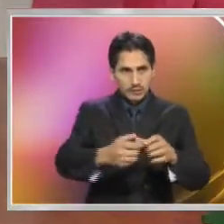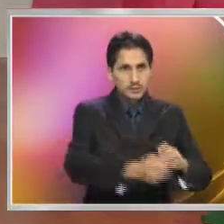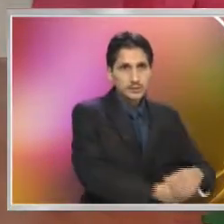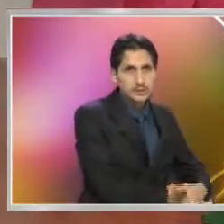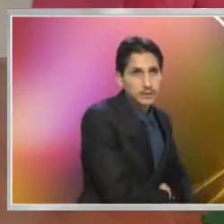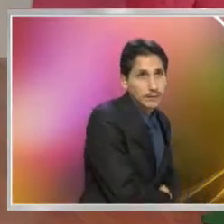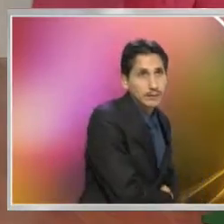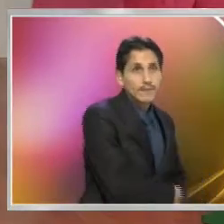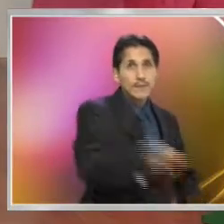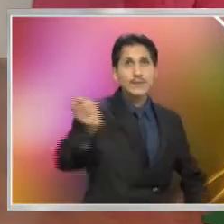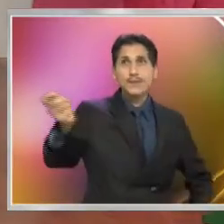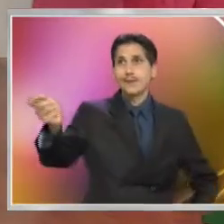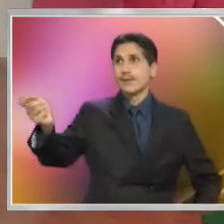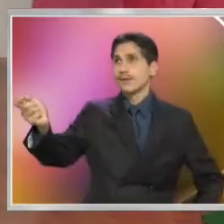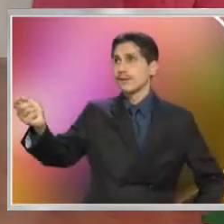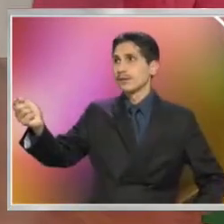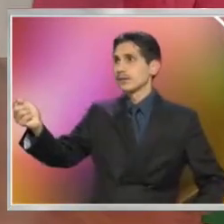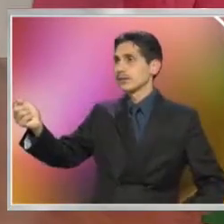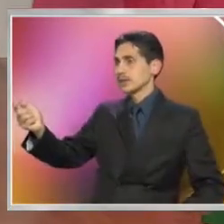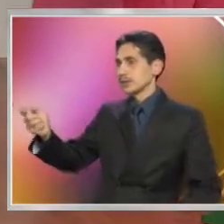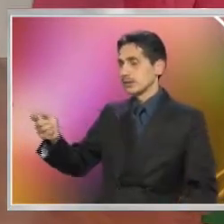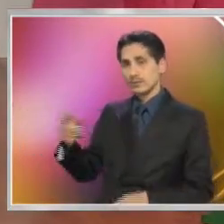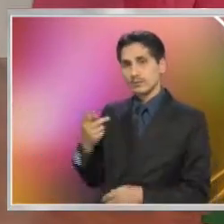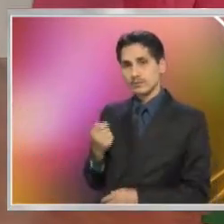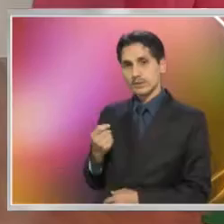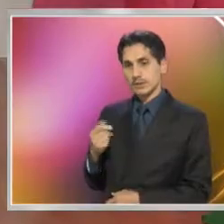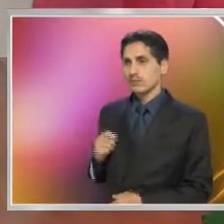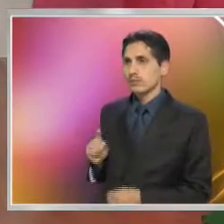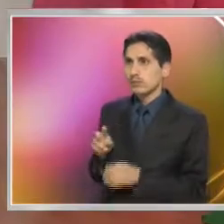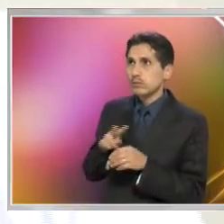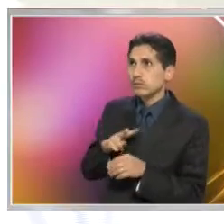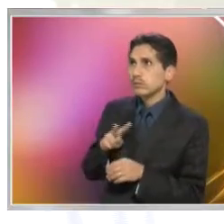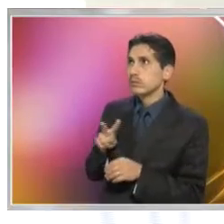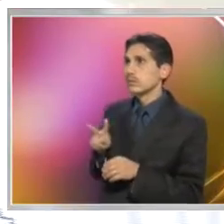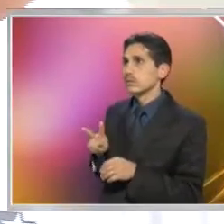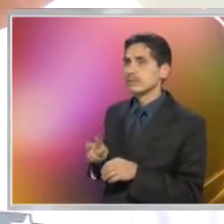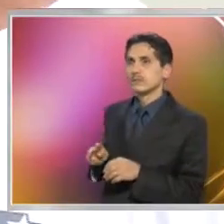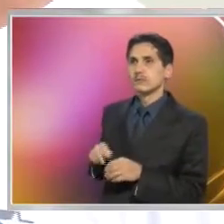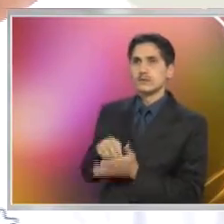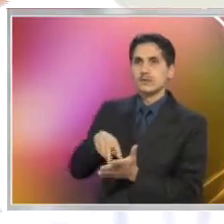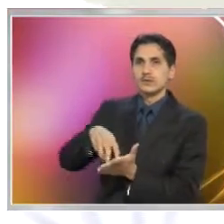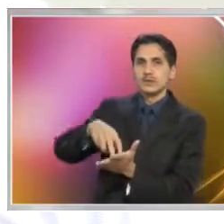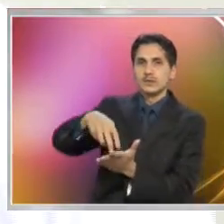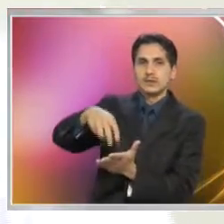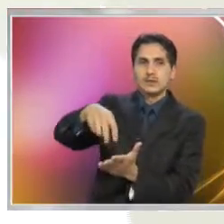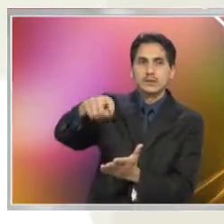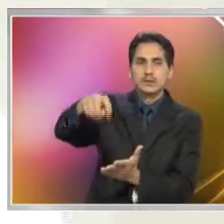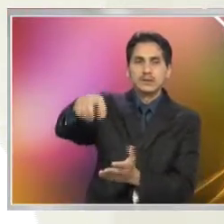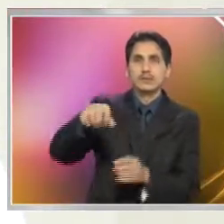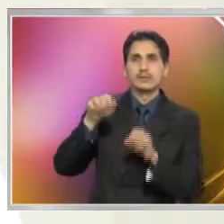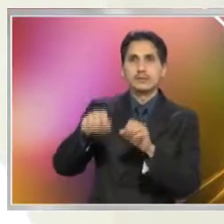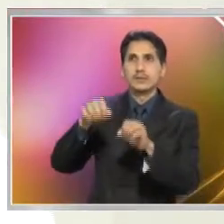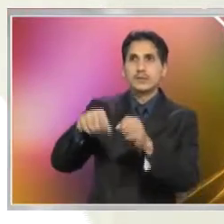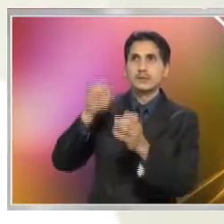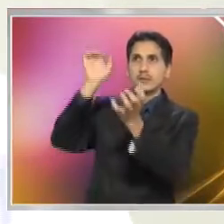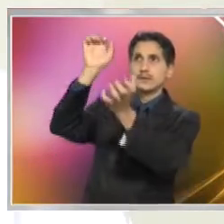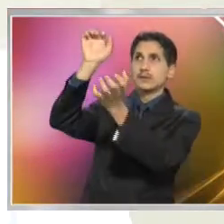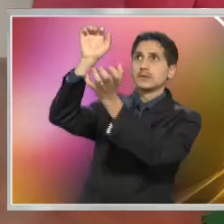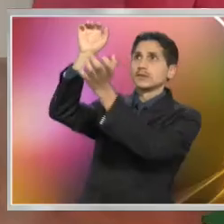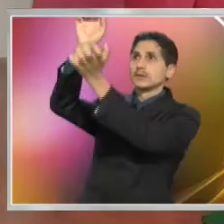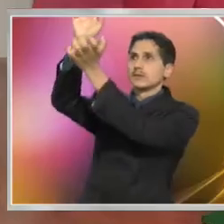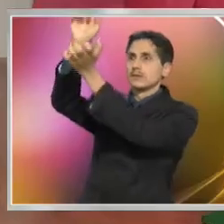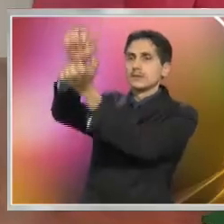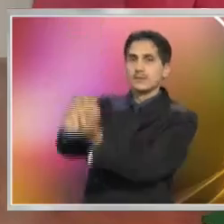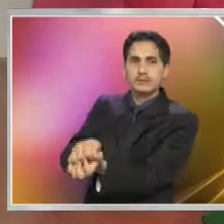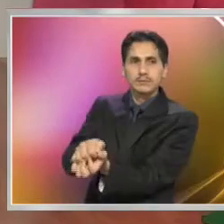cuando vas a la lanzarlo, playa, ¿no? Pero no. Él lo intentó, lo intentó. Sí, básicamente es lanzar el disco, que el perro lo atrape en el aire, Sí. porque si no